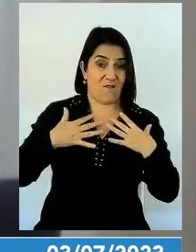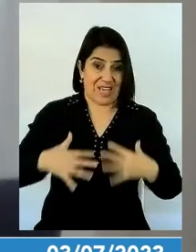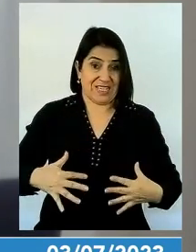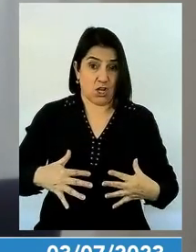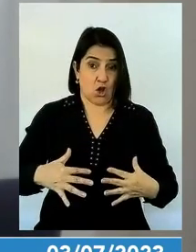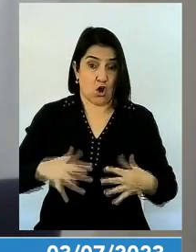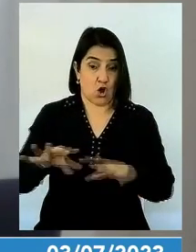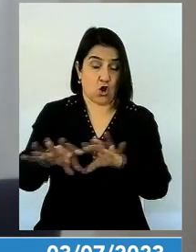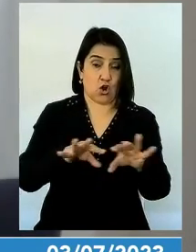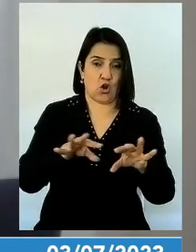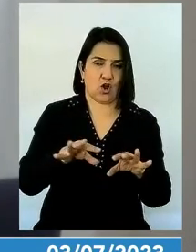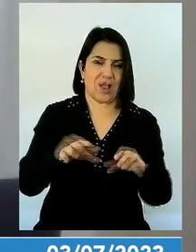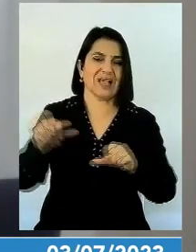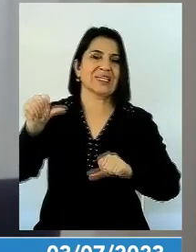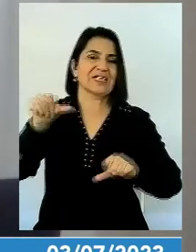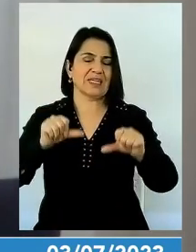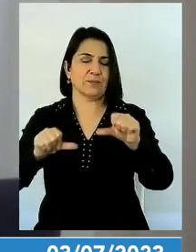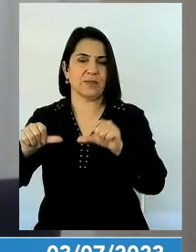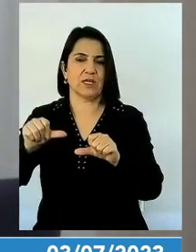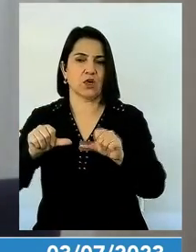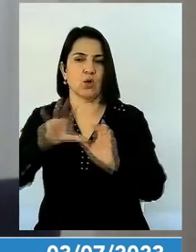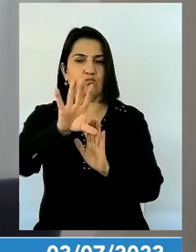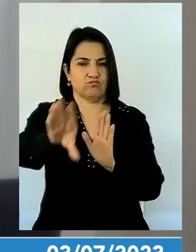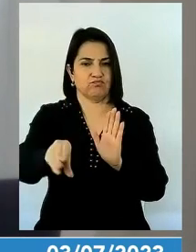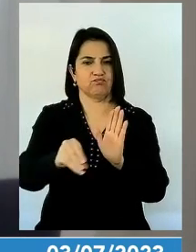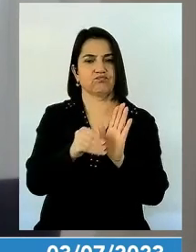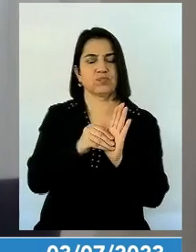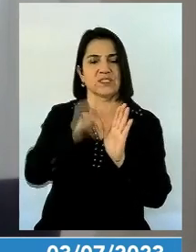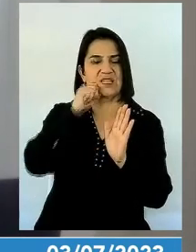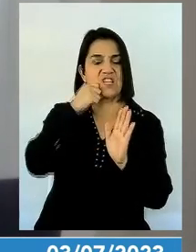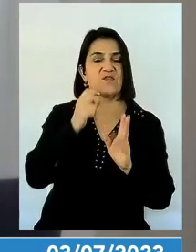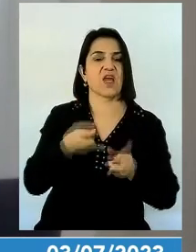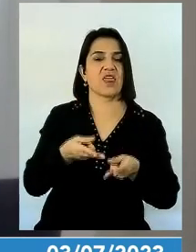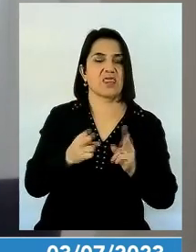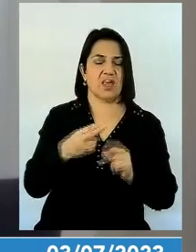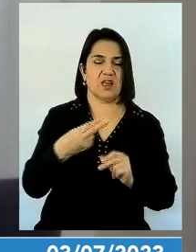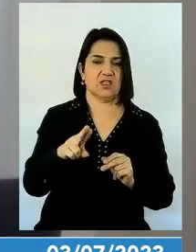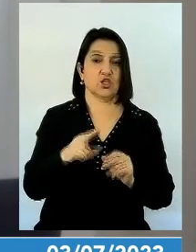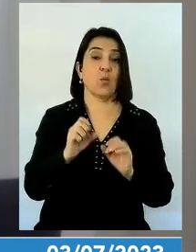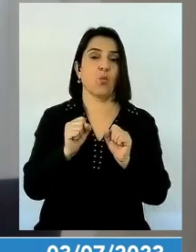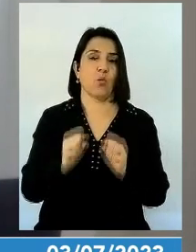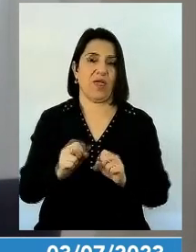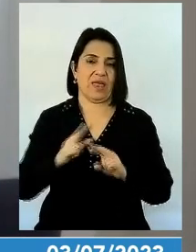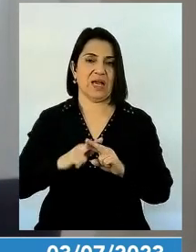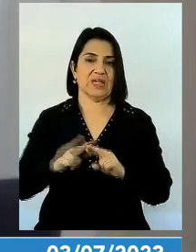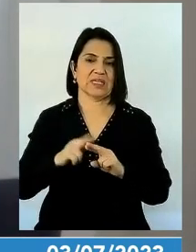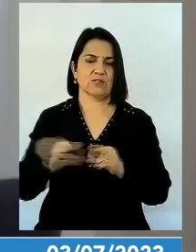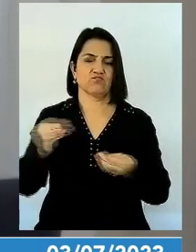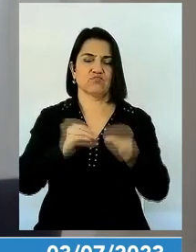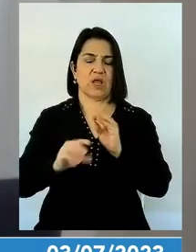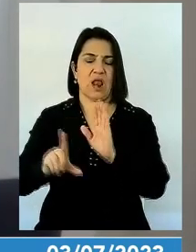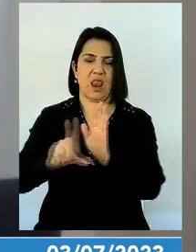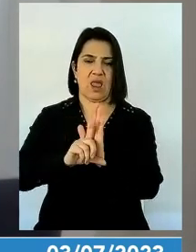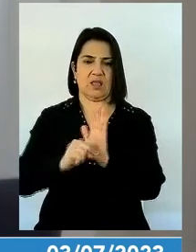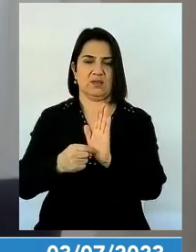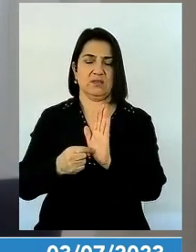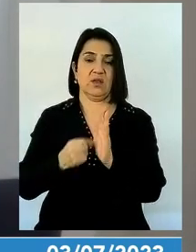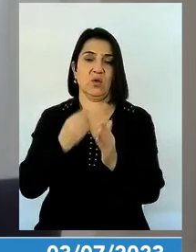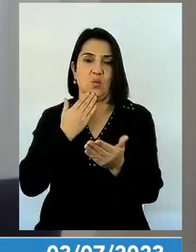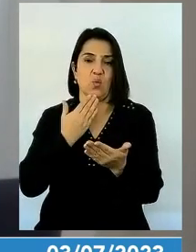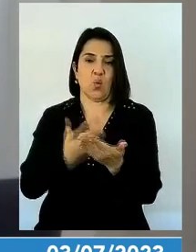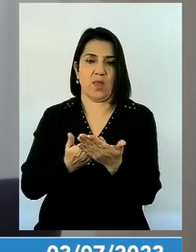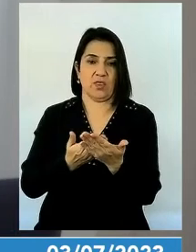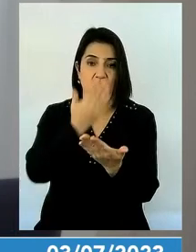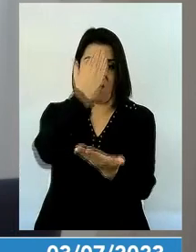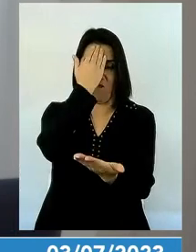de derecho, es para que respecto de ello se pueda legislar. Y cuando nos estemos enfrentando en el